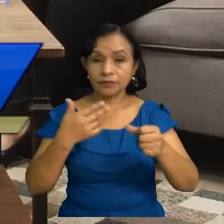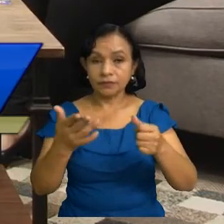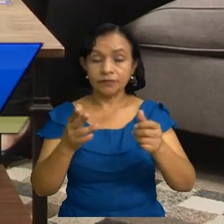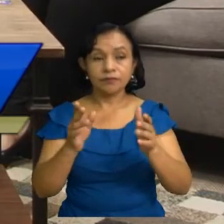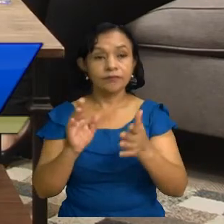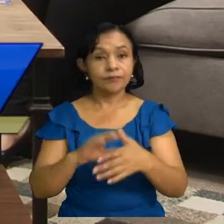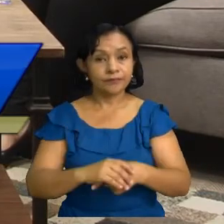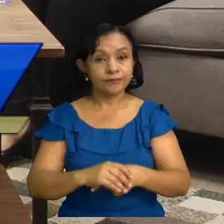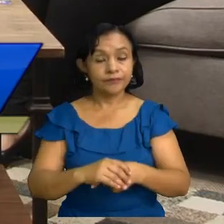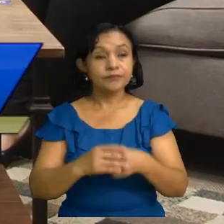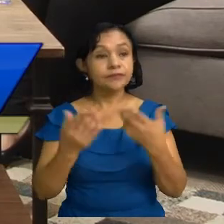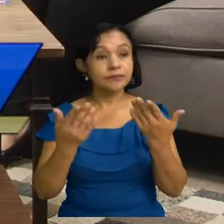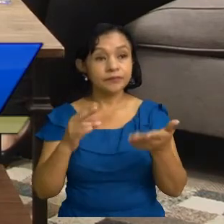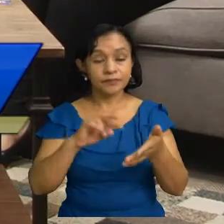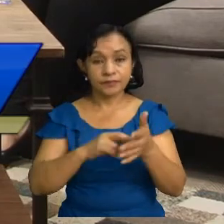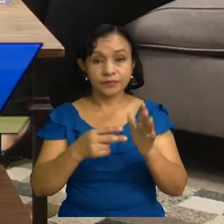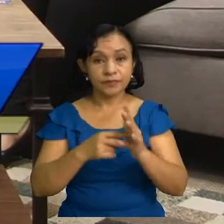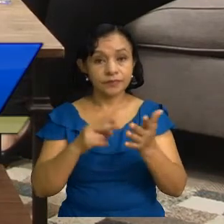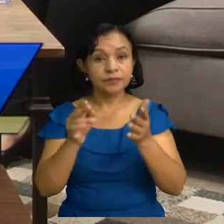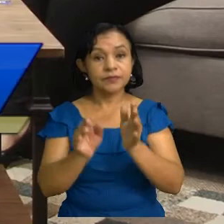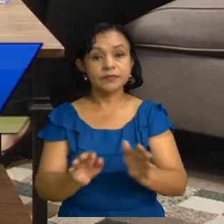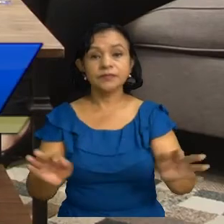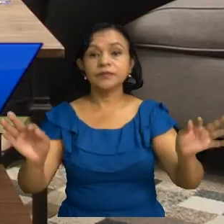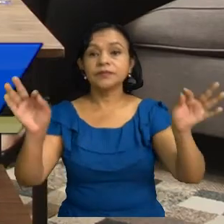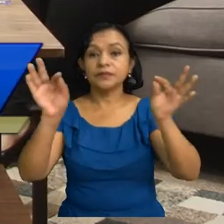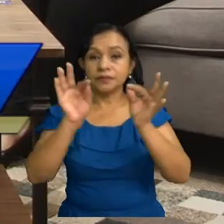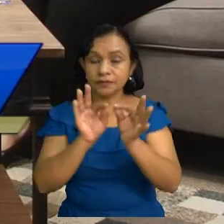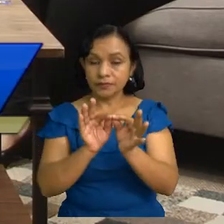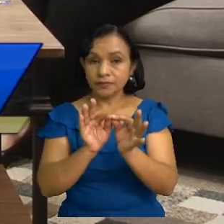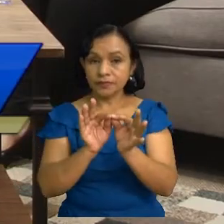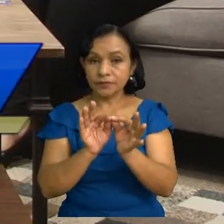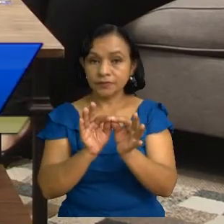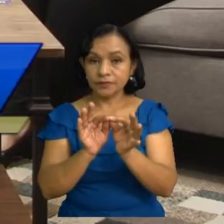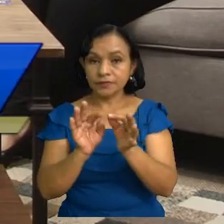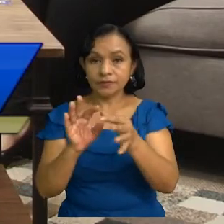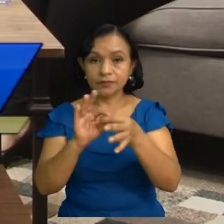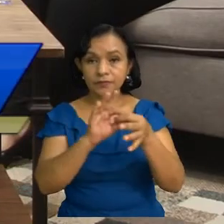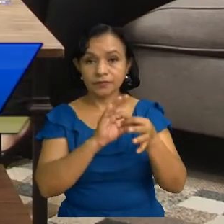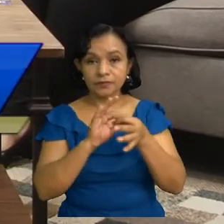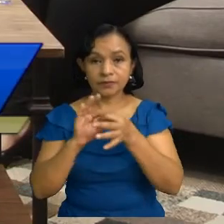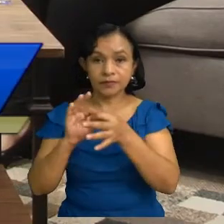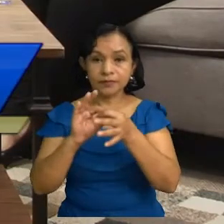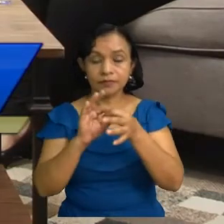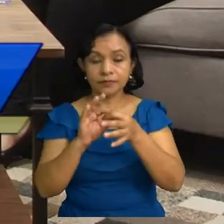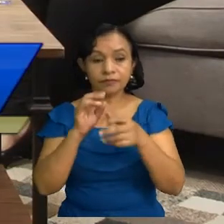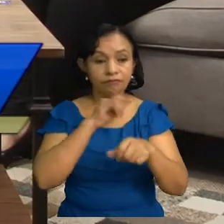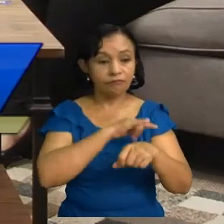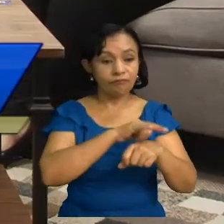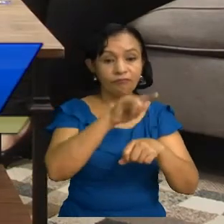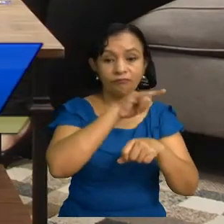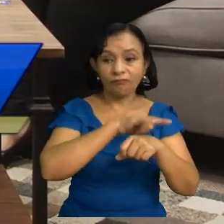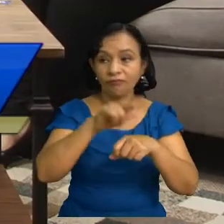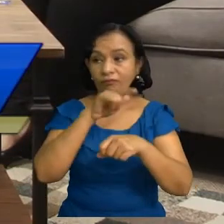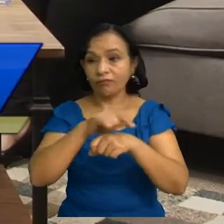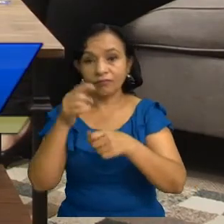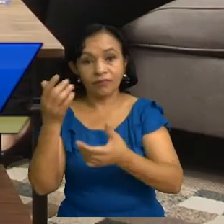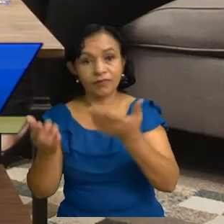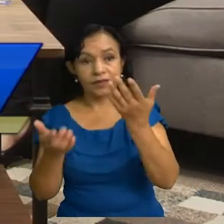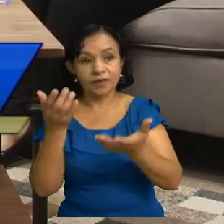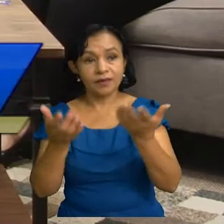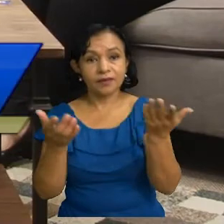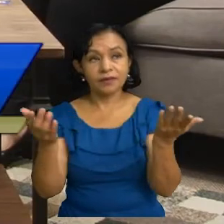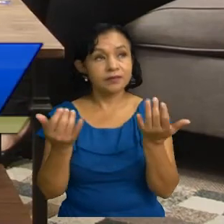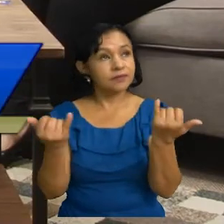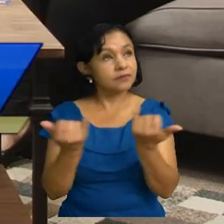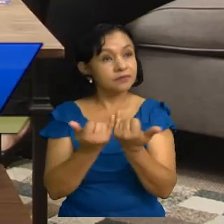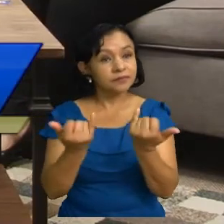completa que es un tema muy importante porque nosotros al andar detrás de los incendios y con todas las estrategias también